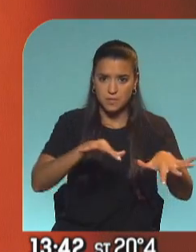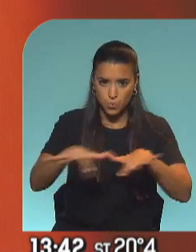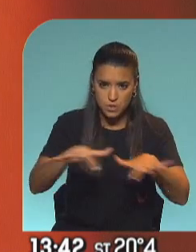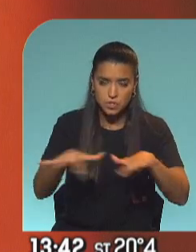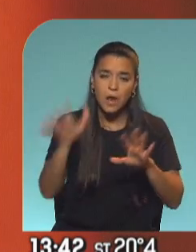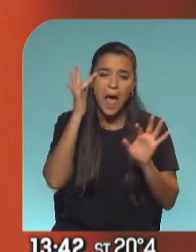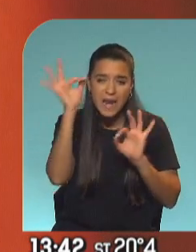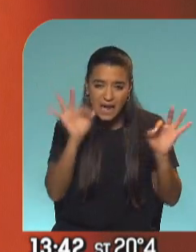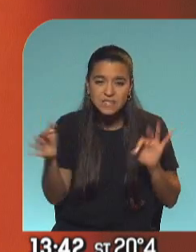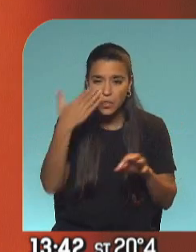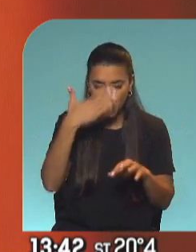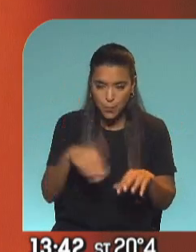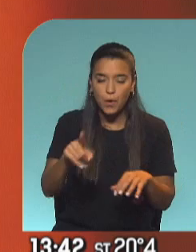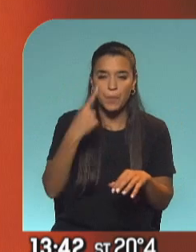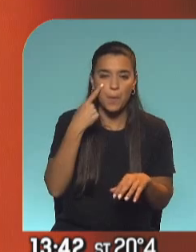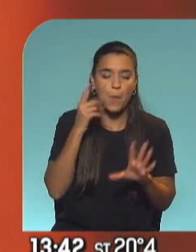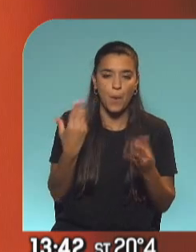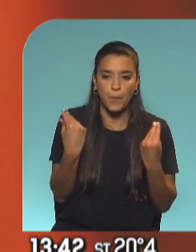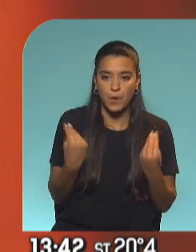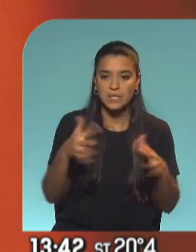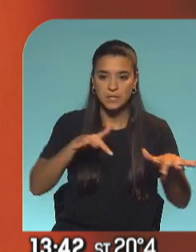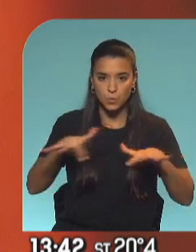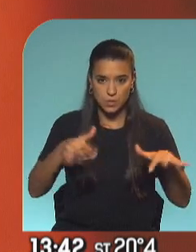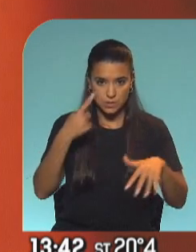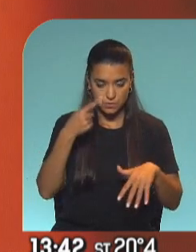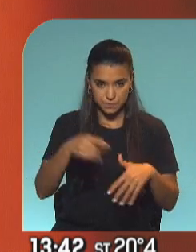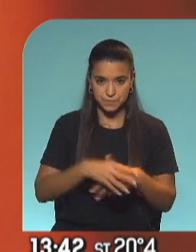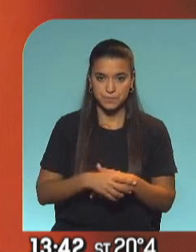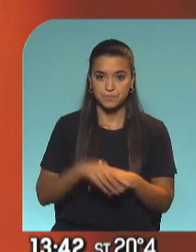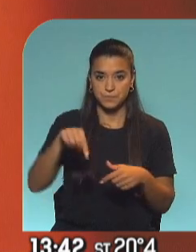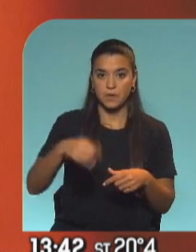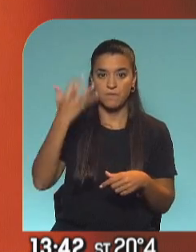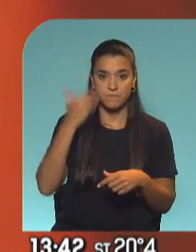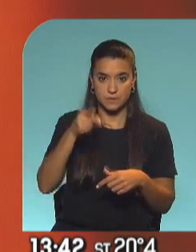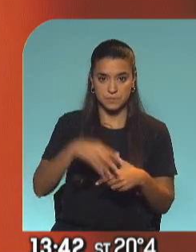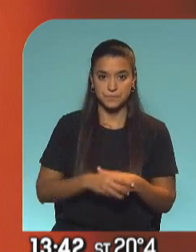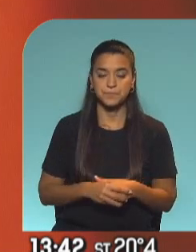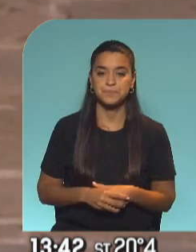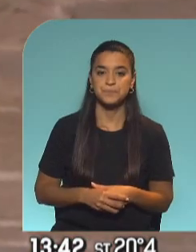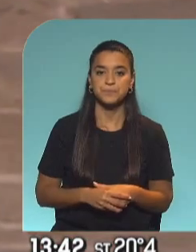algunos análisis, después vamos a ir repasando esta situación que se está dando en el país europeo.